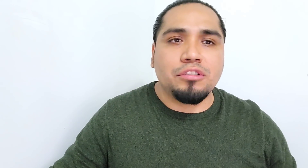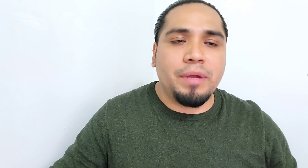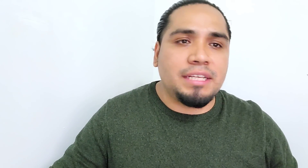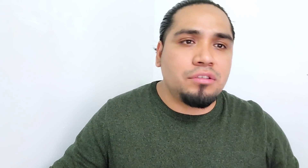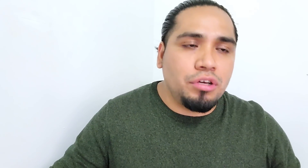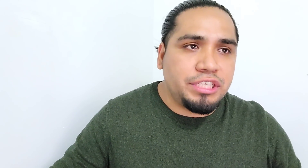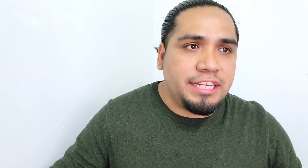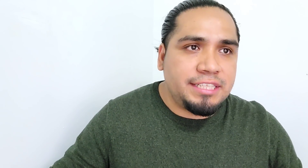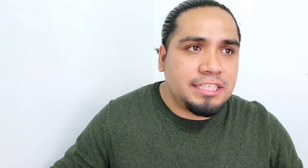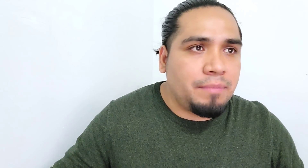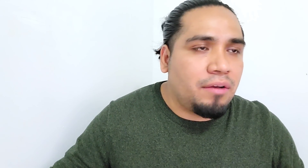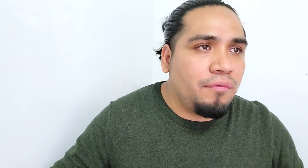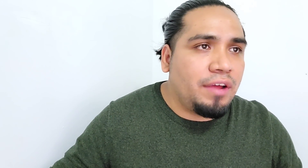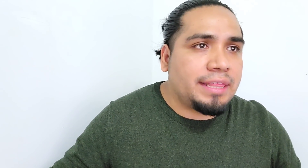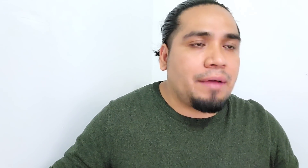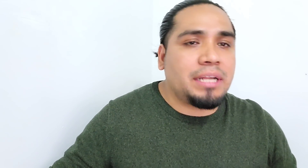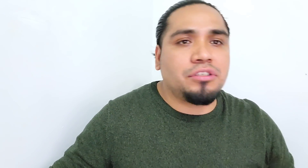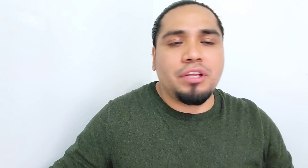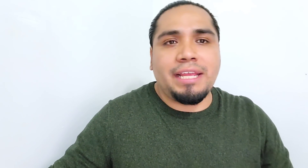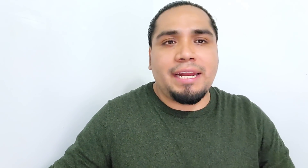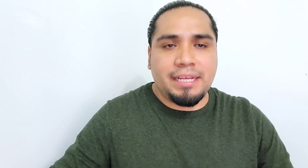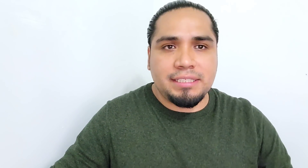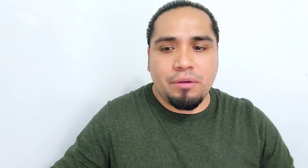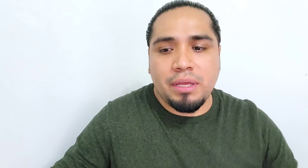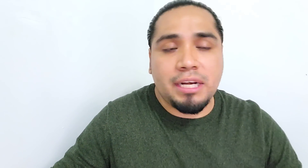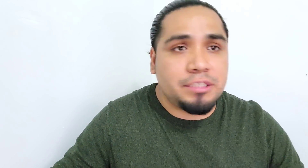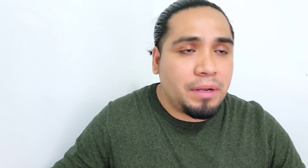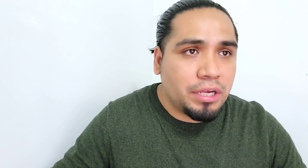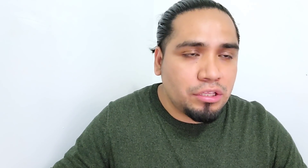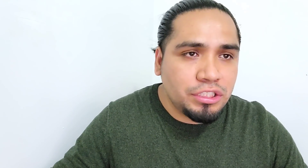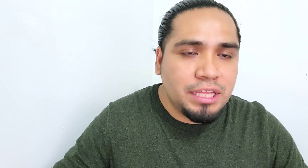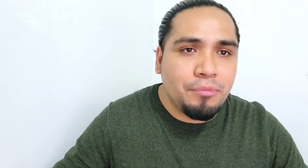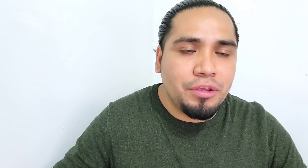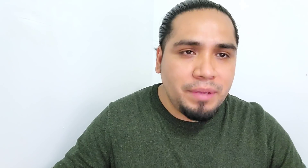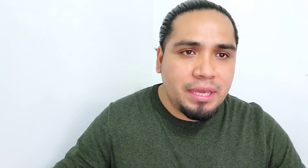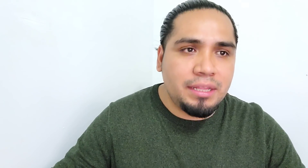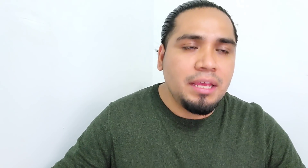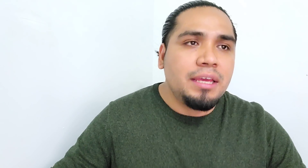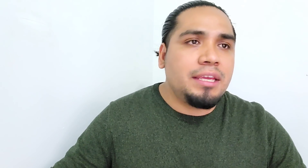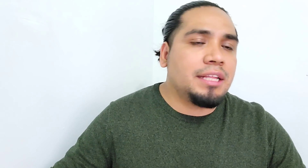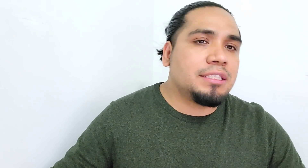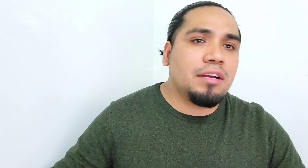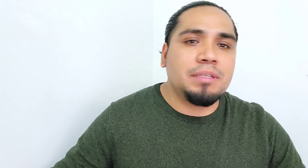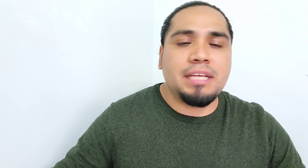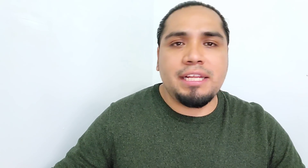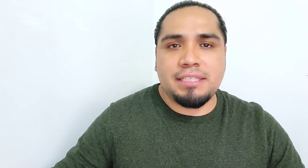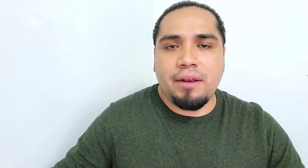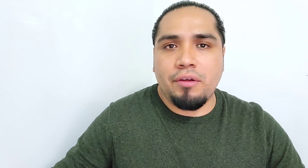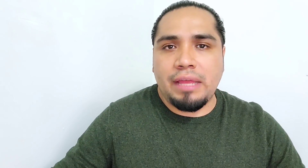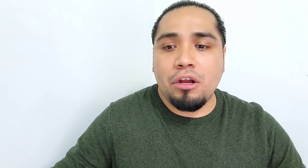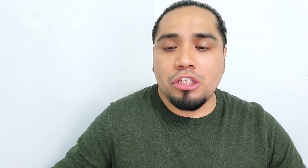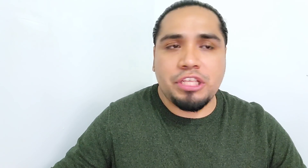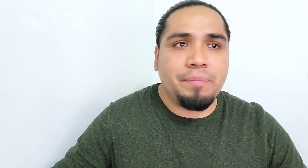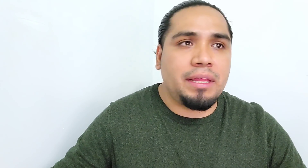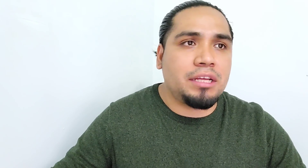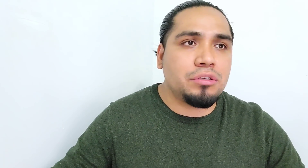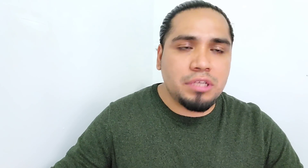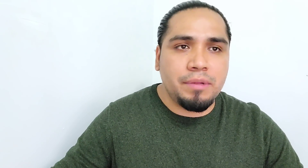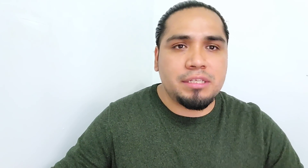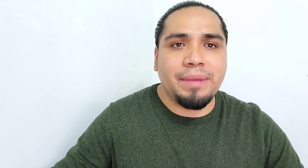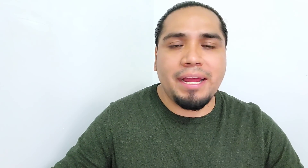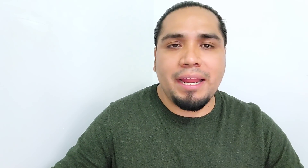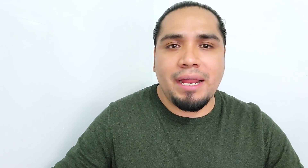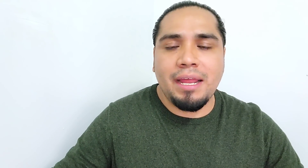Hola, ¿qué tal amigos? Buenas noches. Les mando un fuerte abrazo donde quiera que se encuentren. Espero que todo esté muy bien. Y antes de comenzar esta nota, los